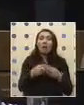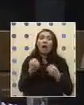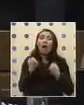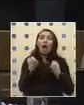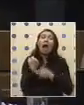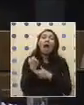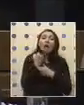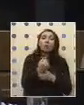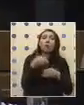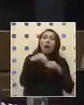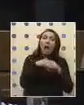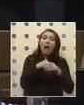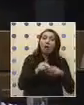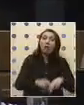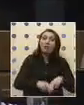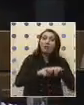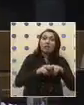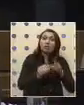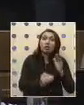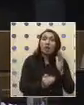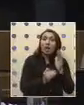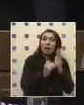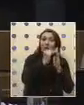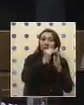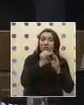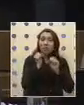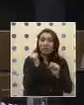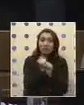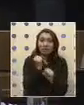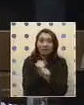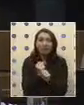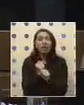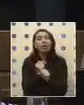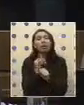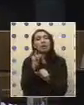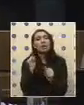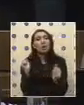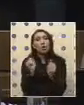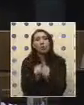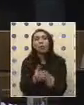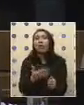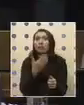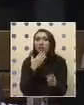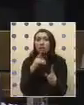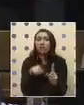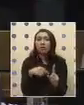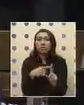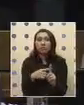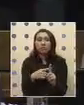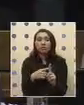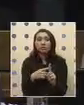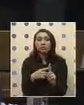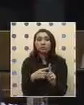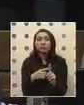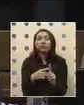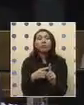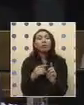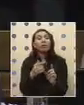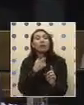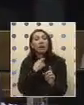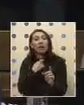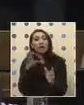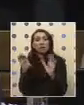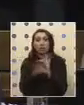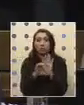al ahorro, a la inversión y el crecimiento, el empleo, y acompañado además de una violación de las